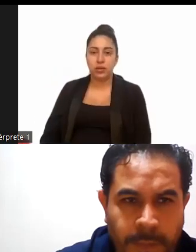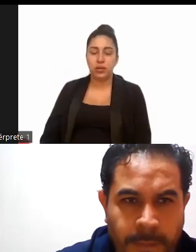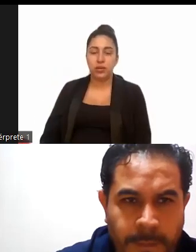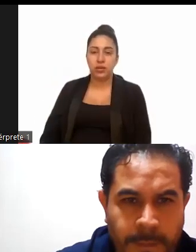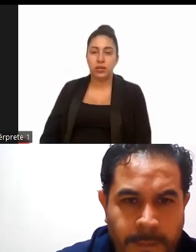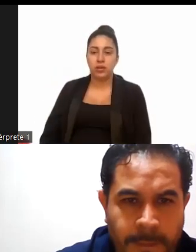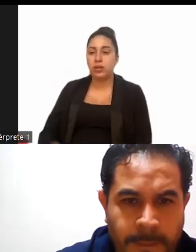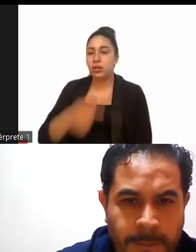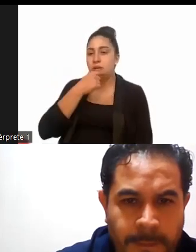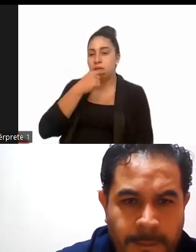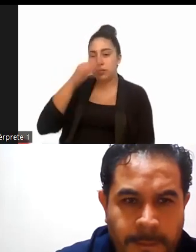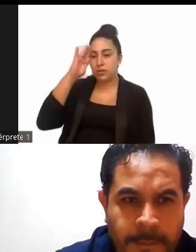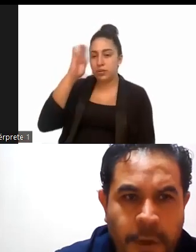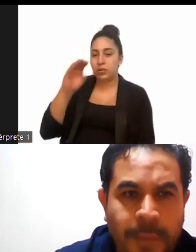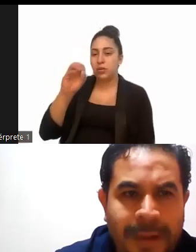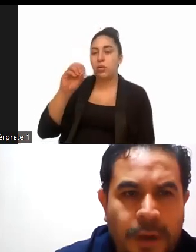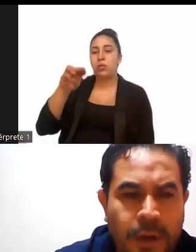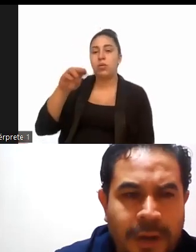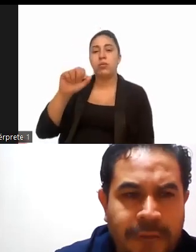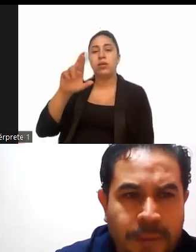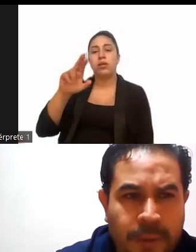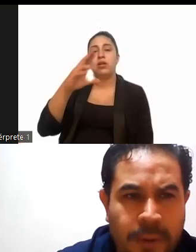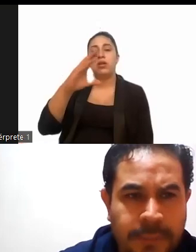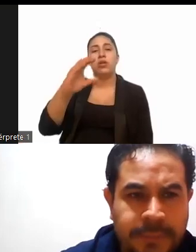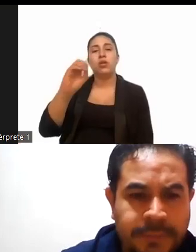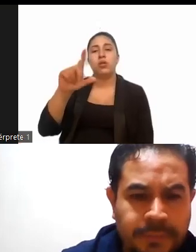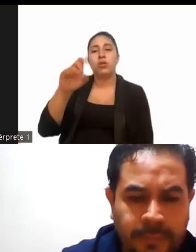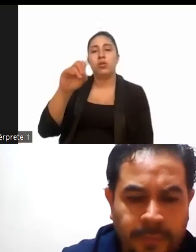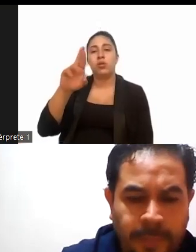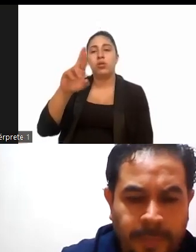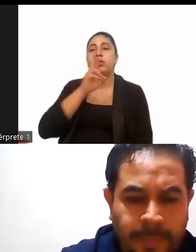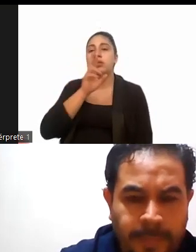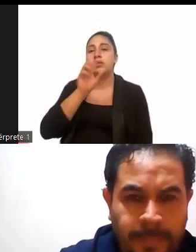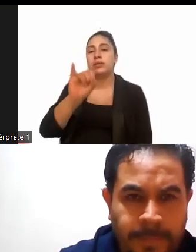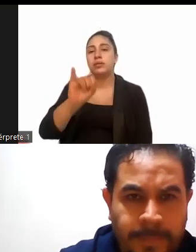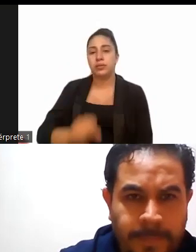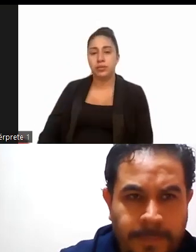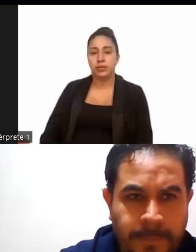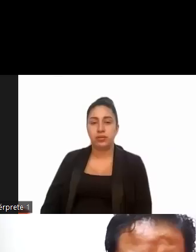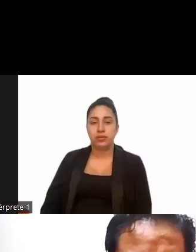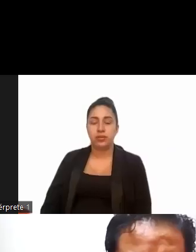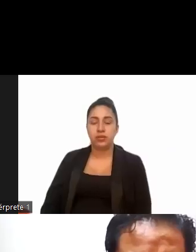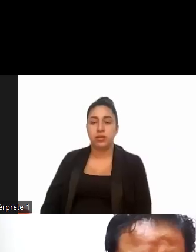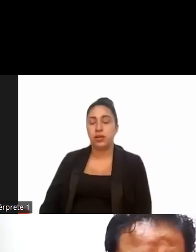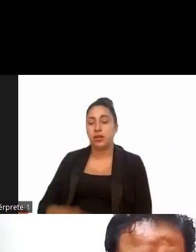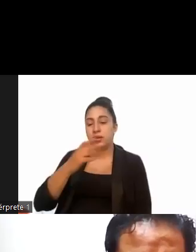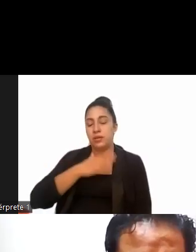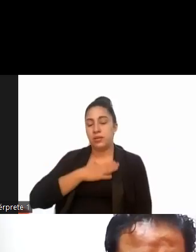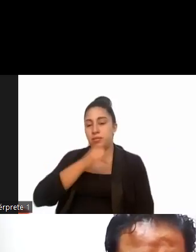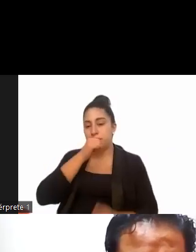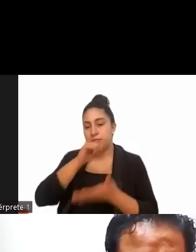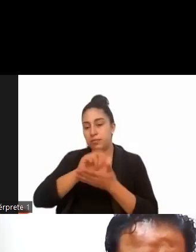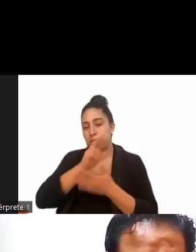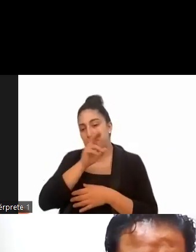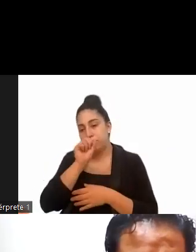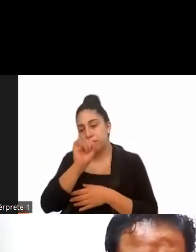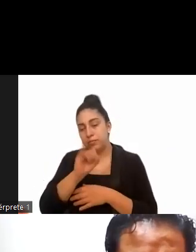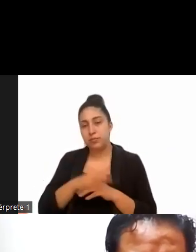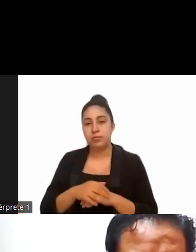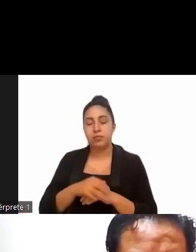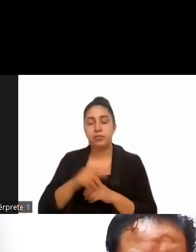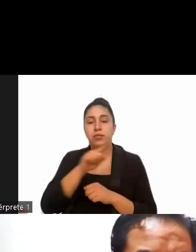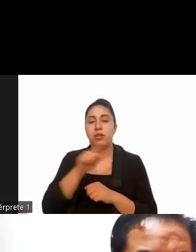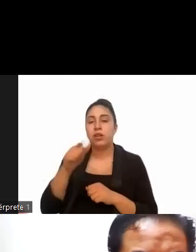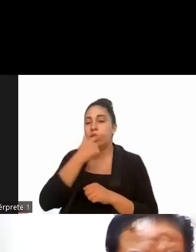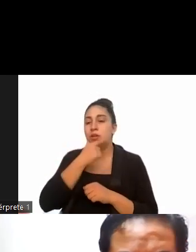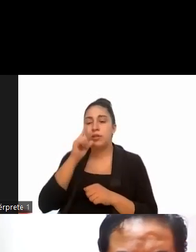Maestro Omar Color Rosas. Omar Color, a favor. El de la voz, a favor. ¿Falta algún integrante